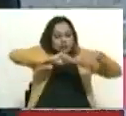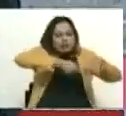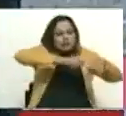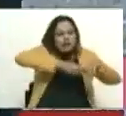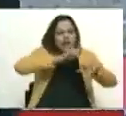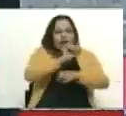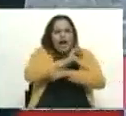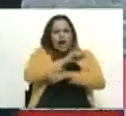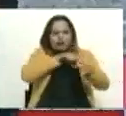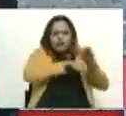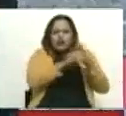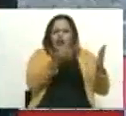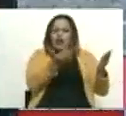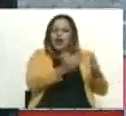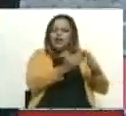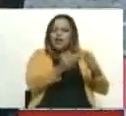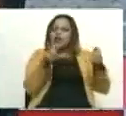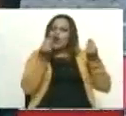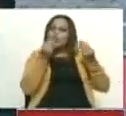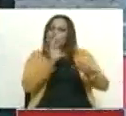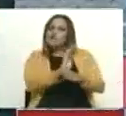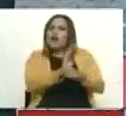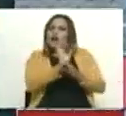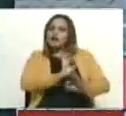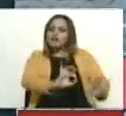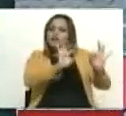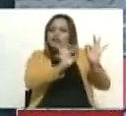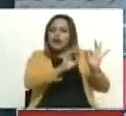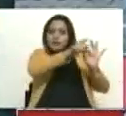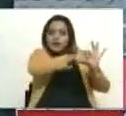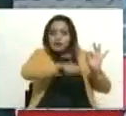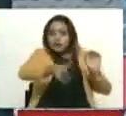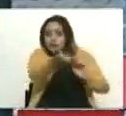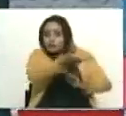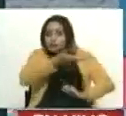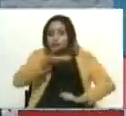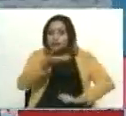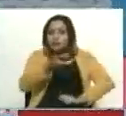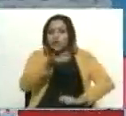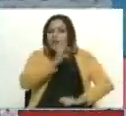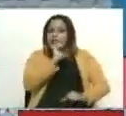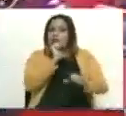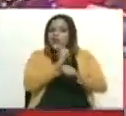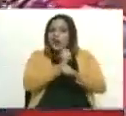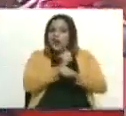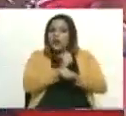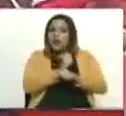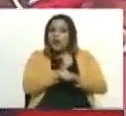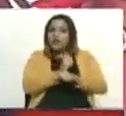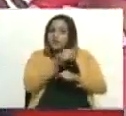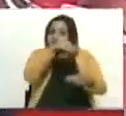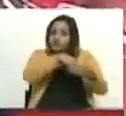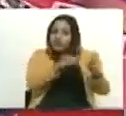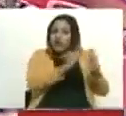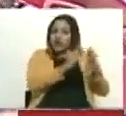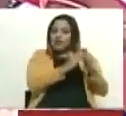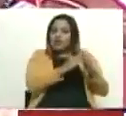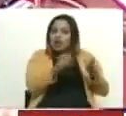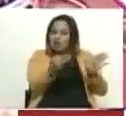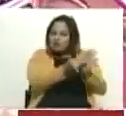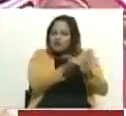residencia. ¿Cómo protegemos especialmente a estas personas que son trabajadores en su domicilio y que